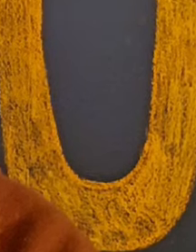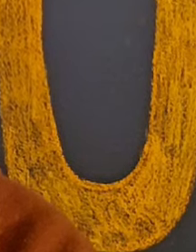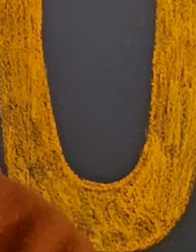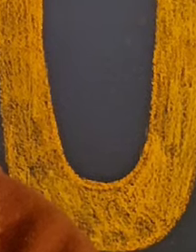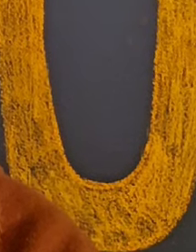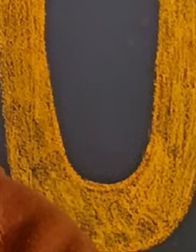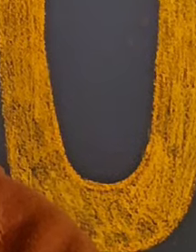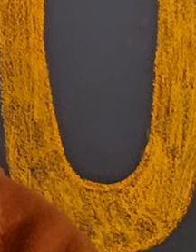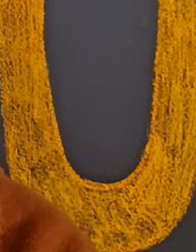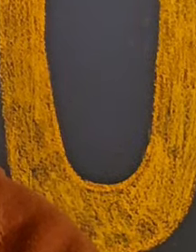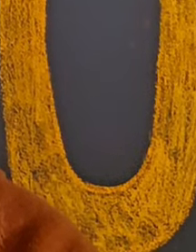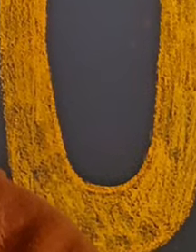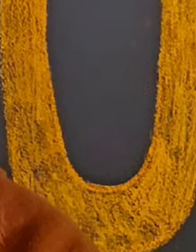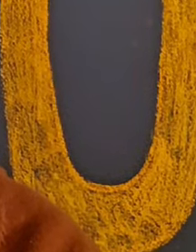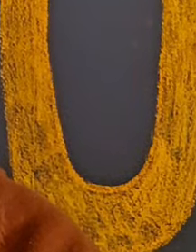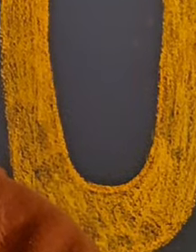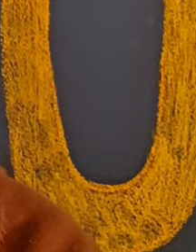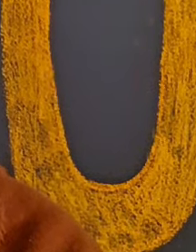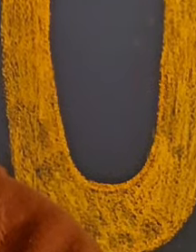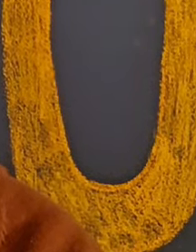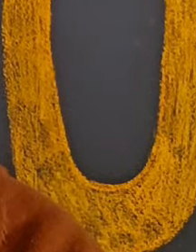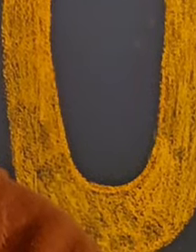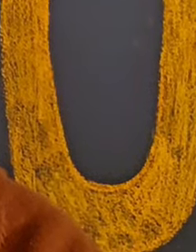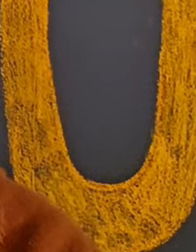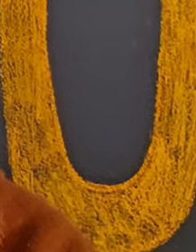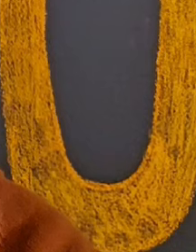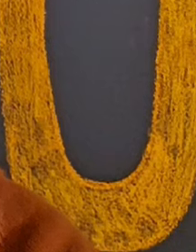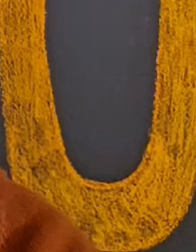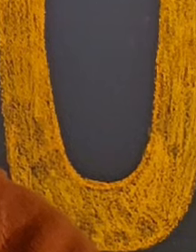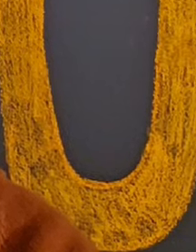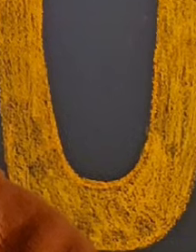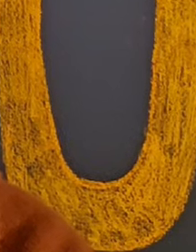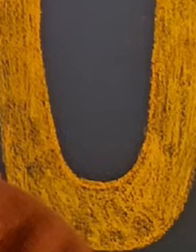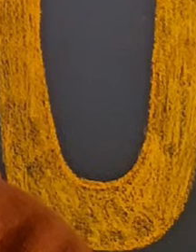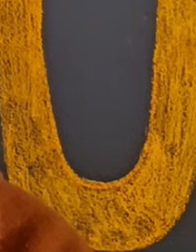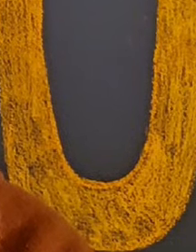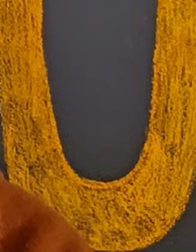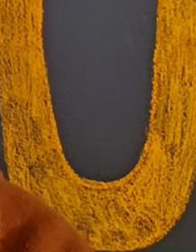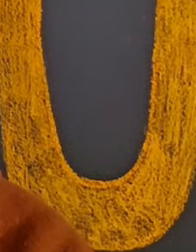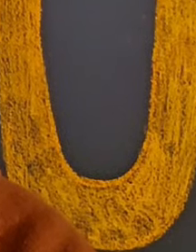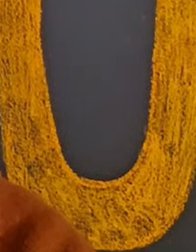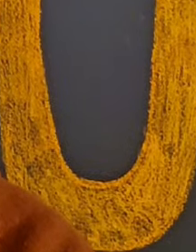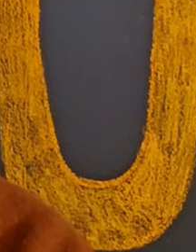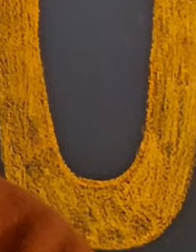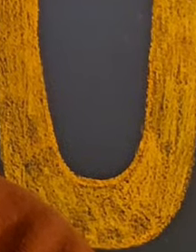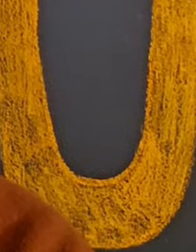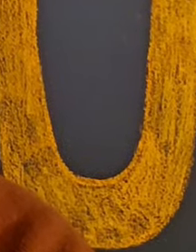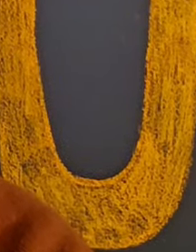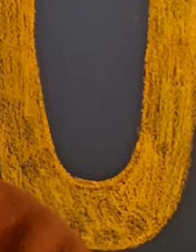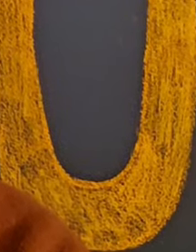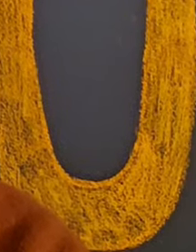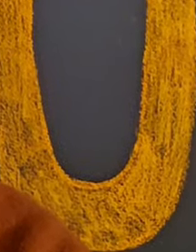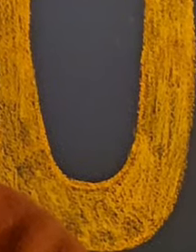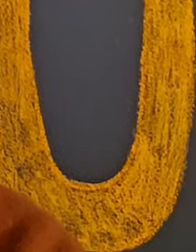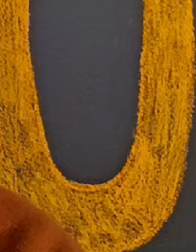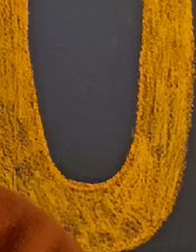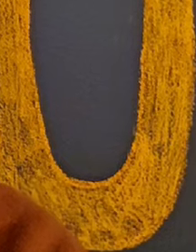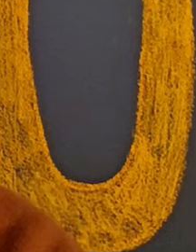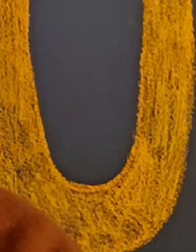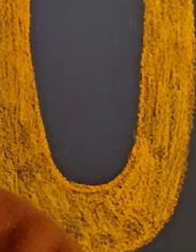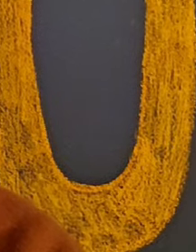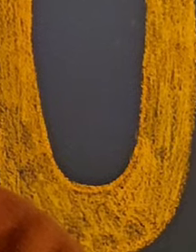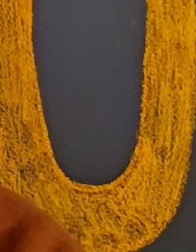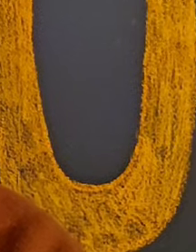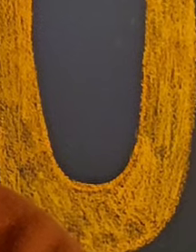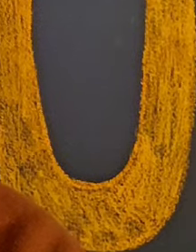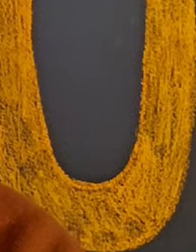la democracia y en ese sentido, pues en efecto, hay quienes están desatados. Incluso vi por ahí a un candidato del PRI